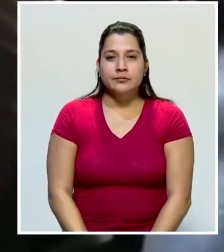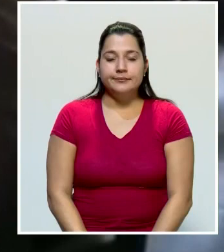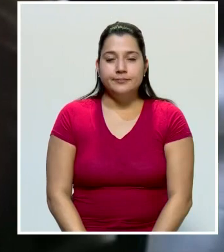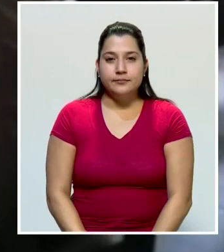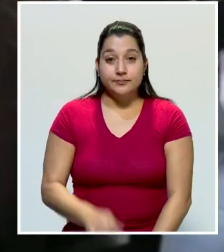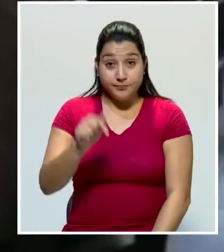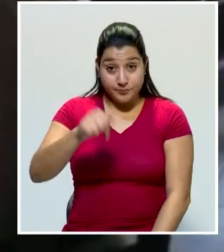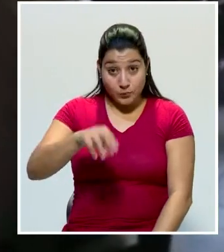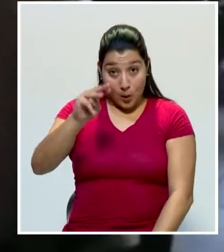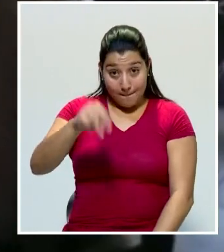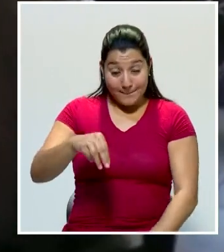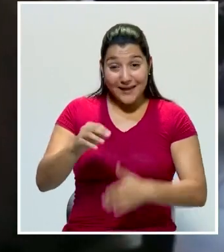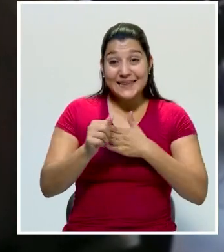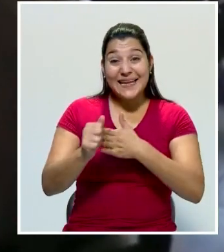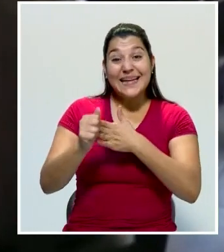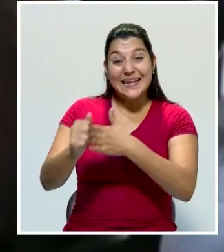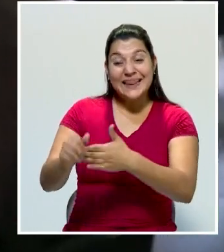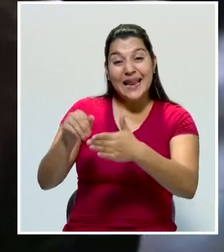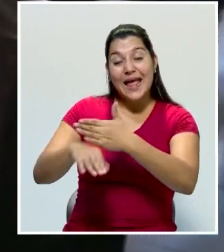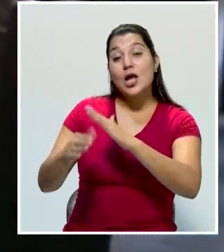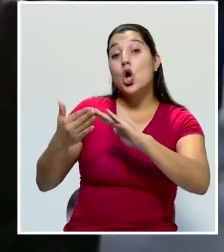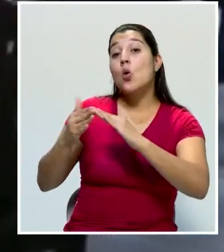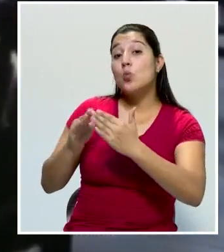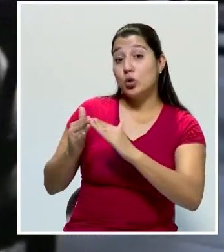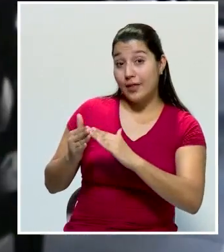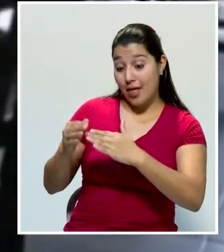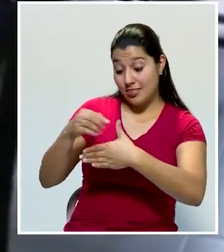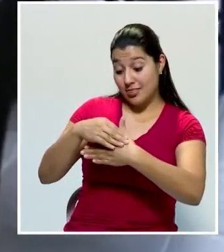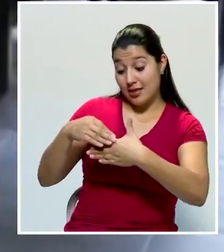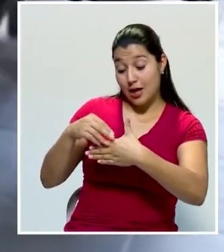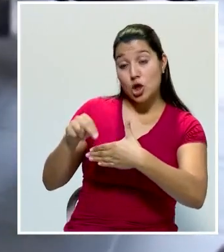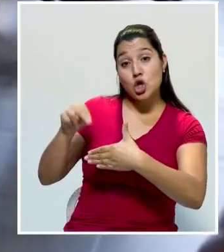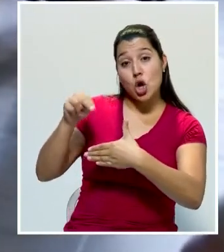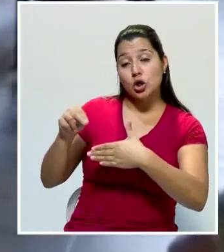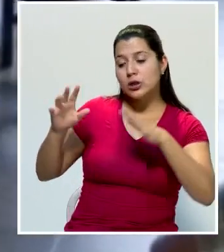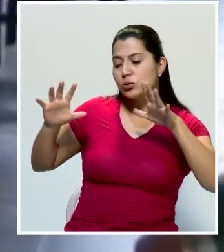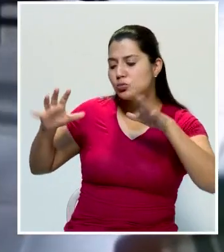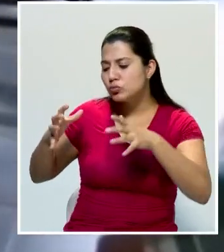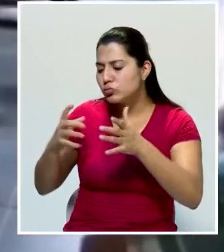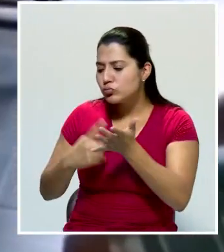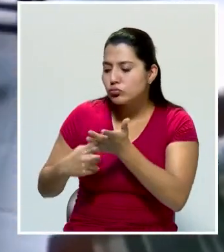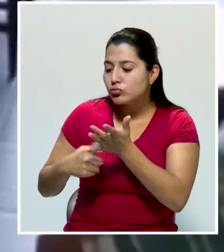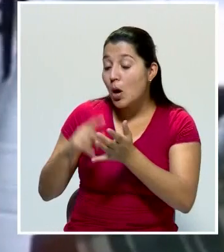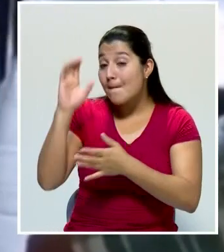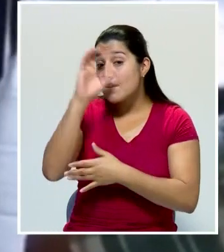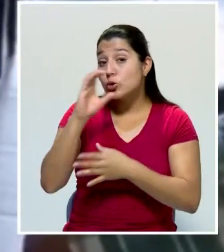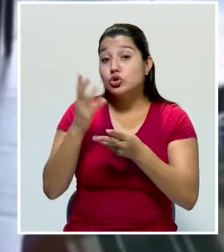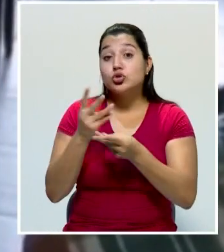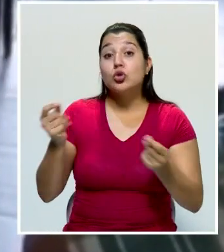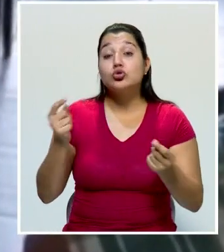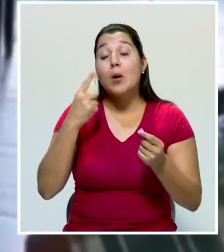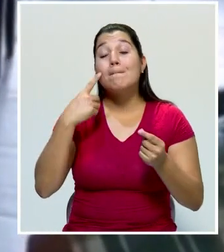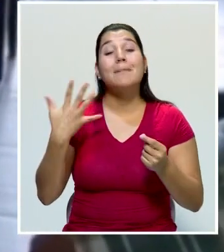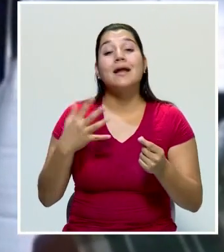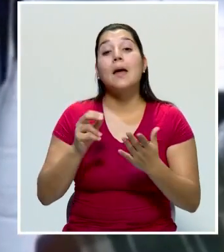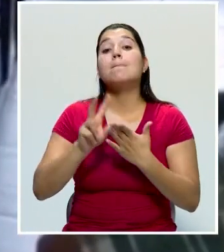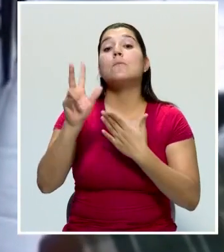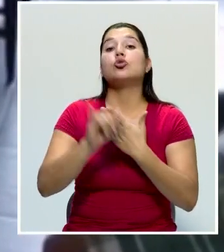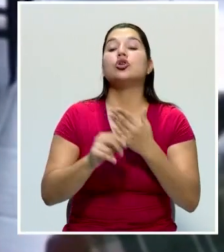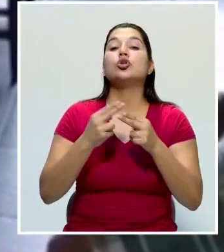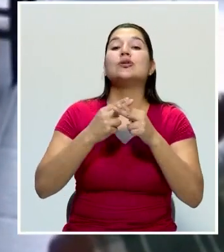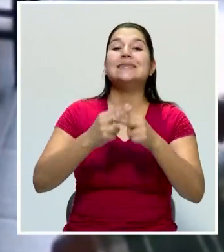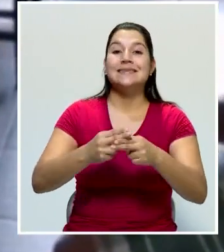Este martes, líderes comunales de la zona norte del país se reunieron para buscar alternativas que puedan dar vida al proyecto denominado Canal